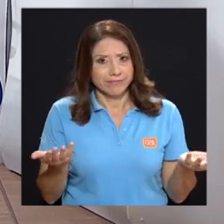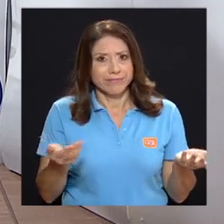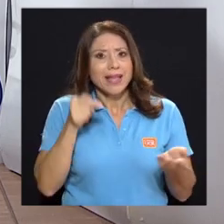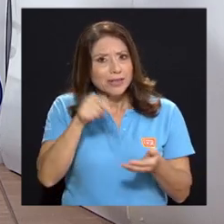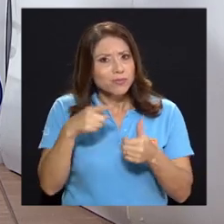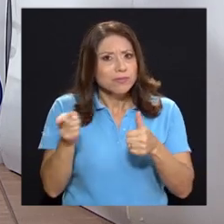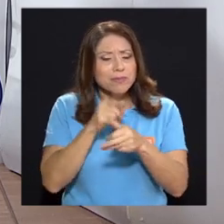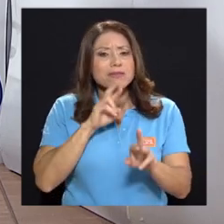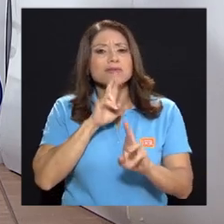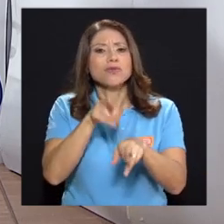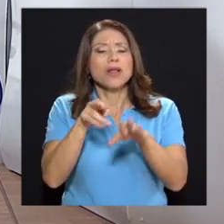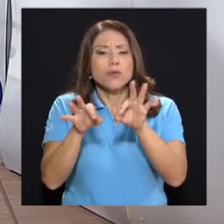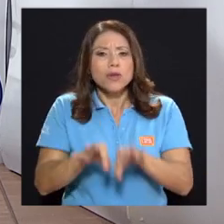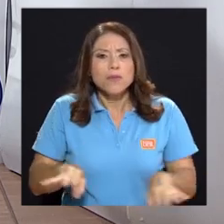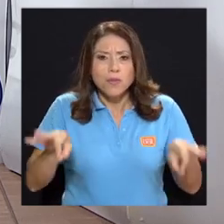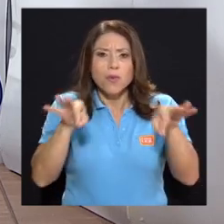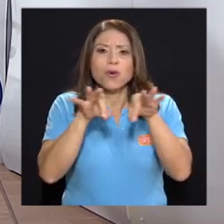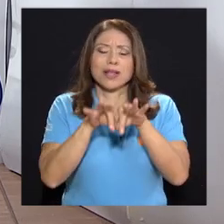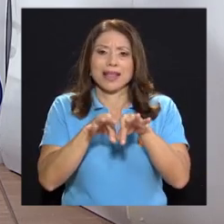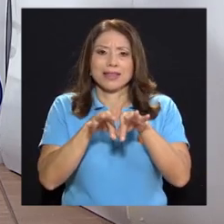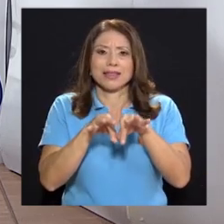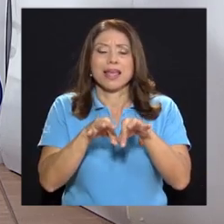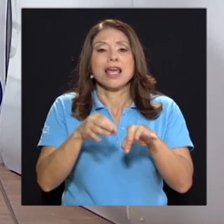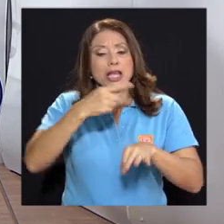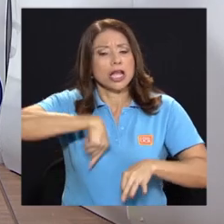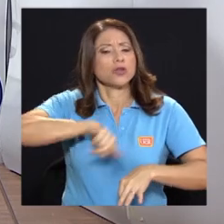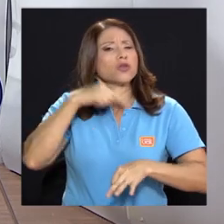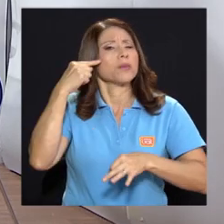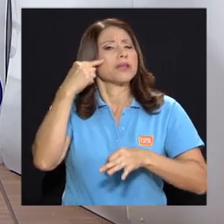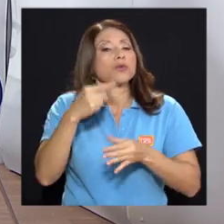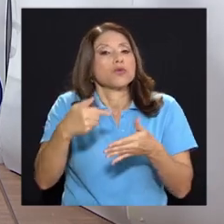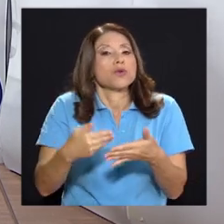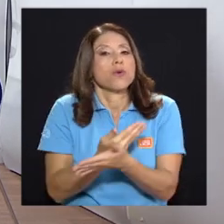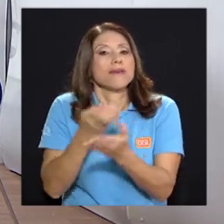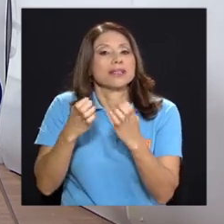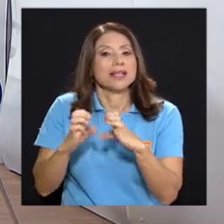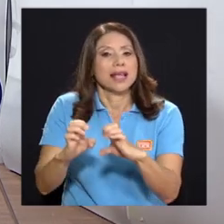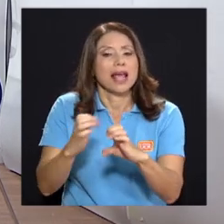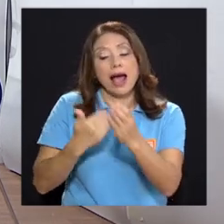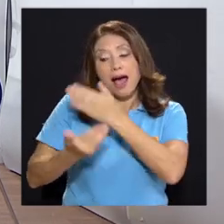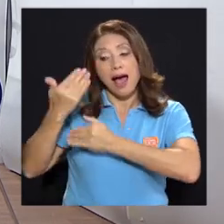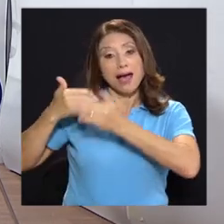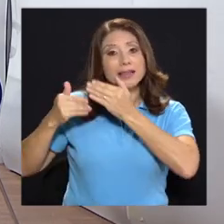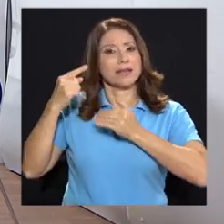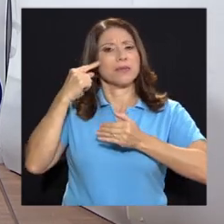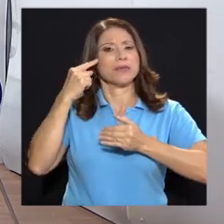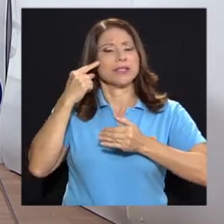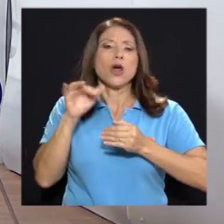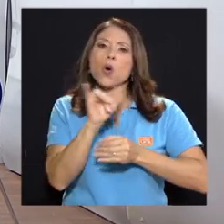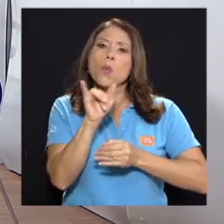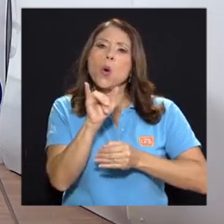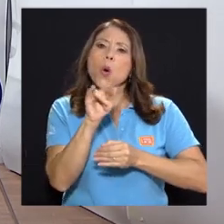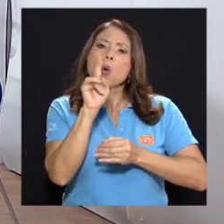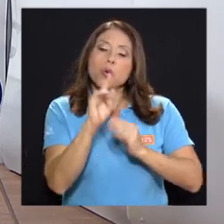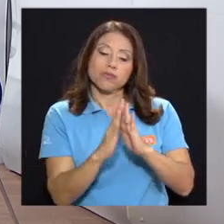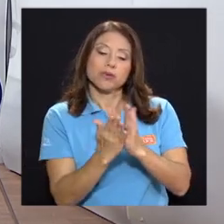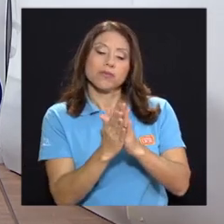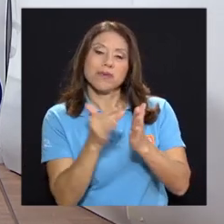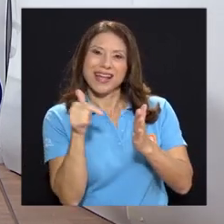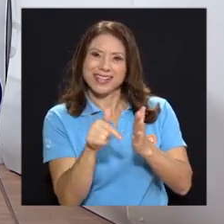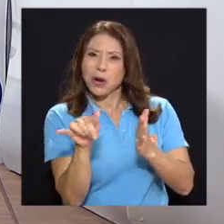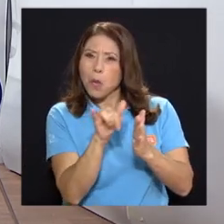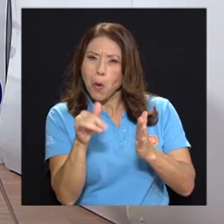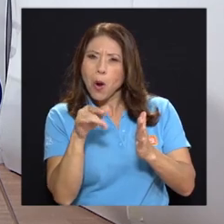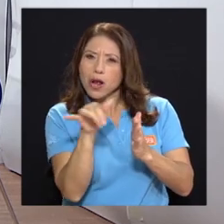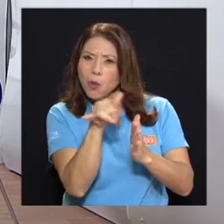replanteó la estrategia incluso que íbamos a pensar porque originalmente nos habíamos pensado una especie de estilo informe estaba la nación donde hay todos los